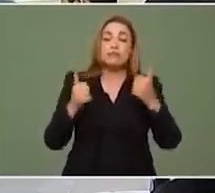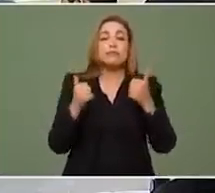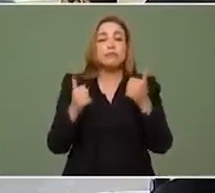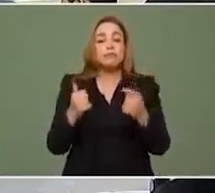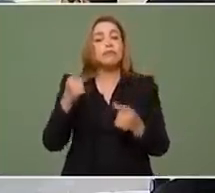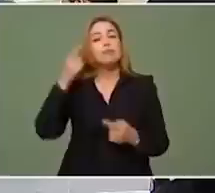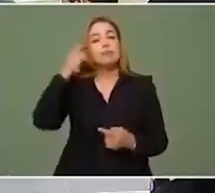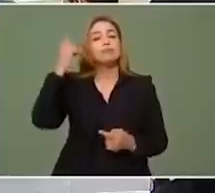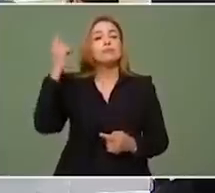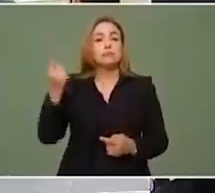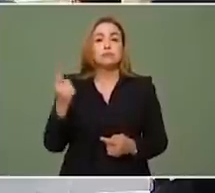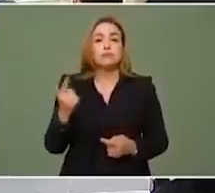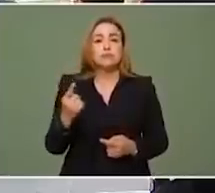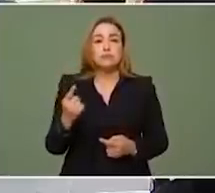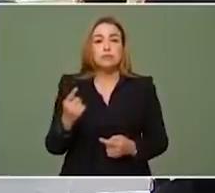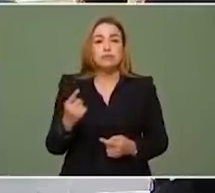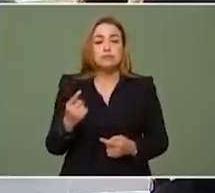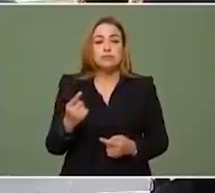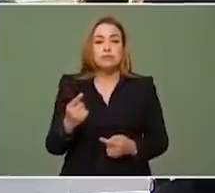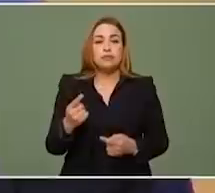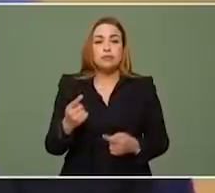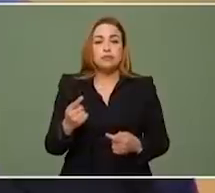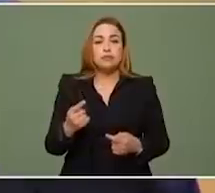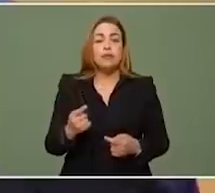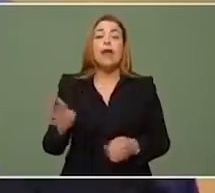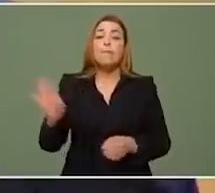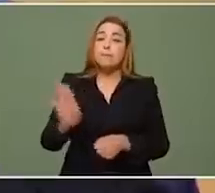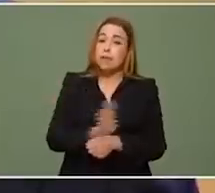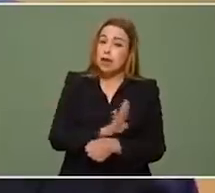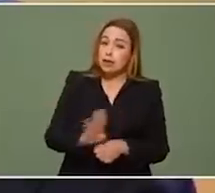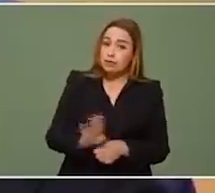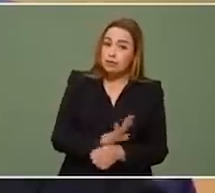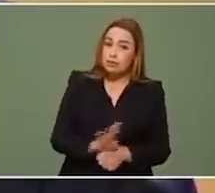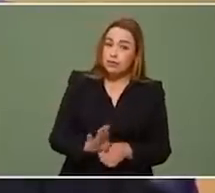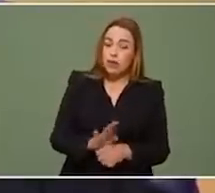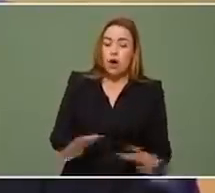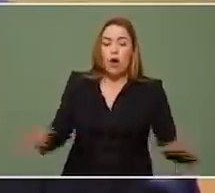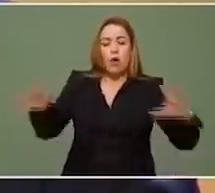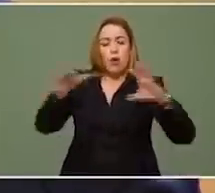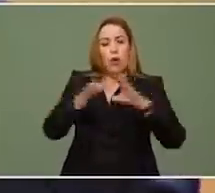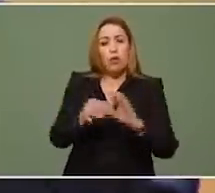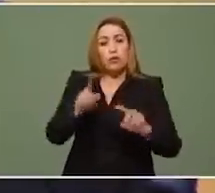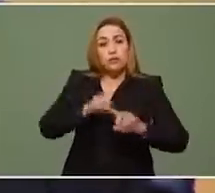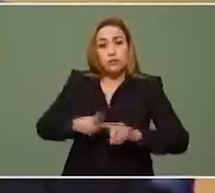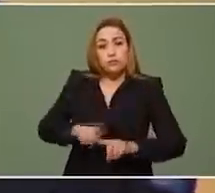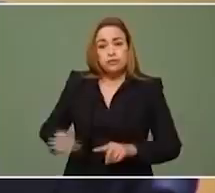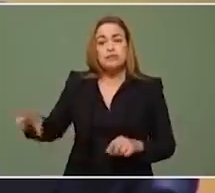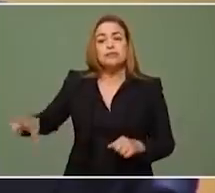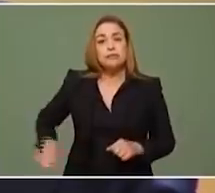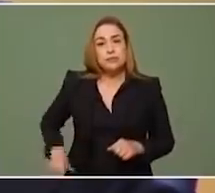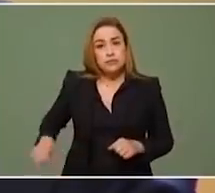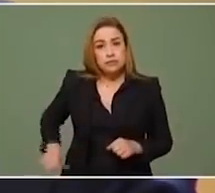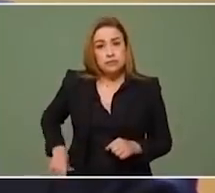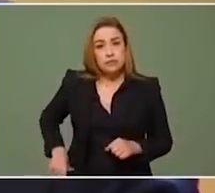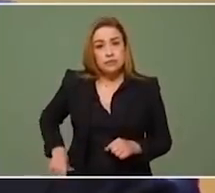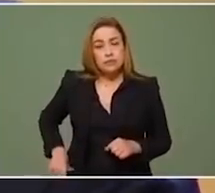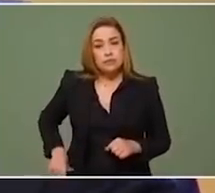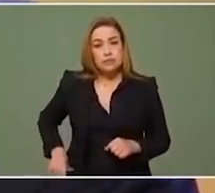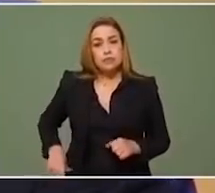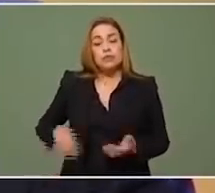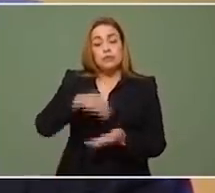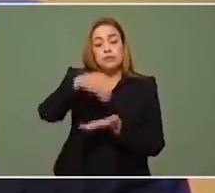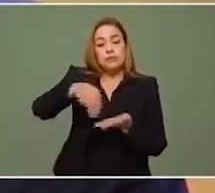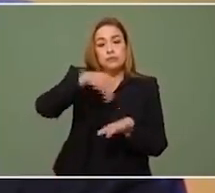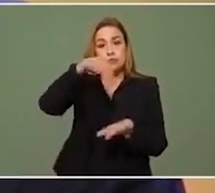la coordinación entre gobiernos gobiernos municipales